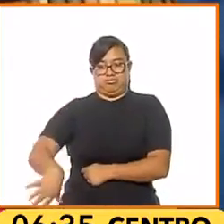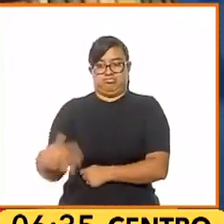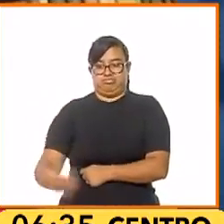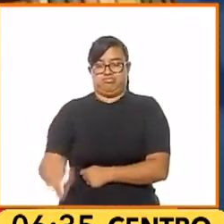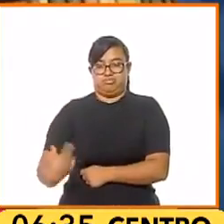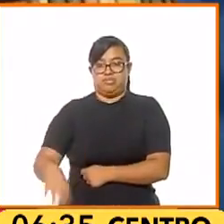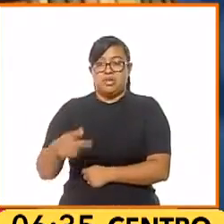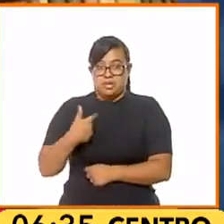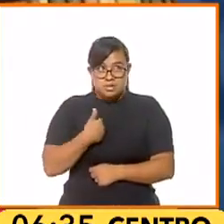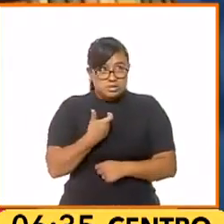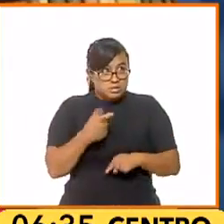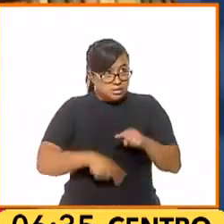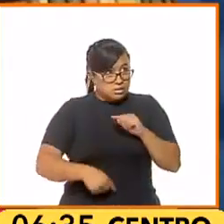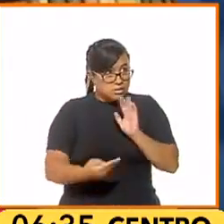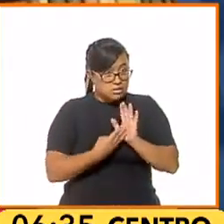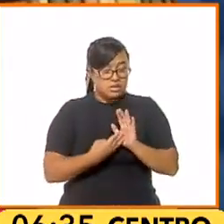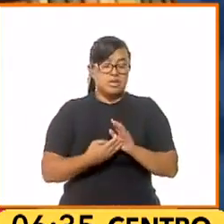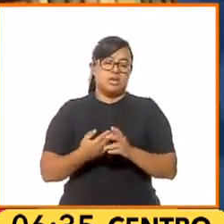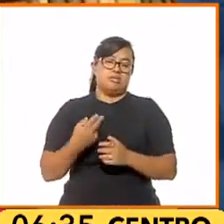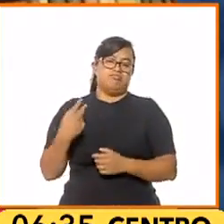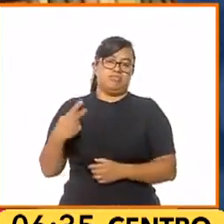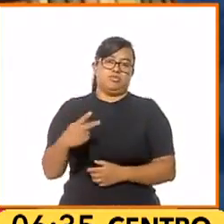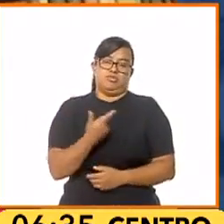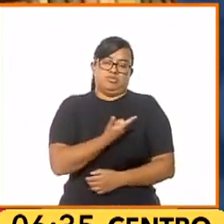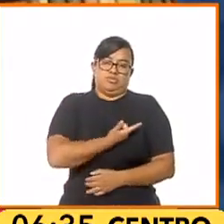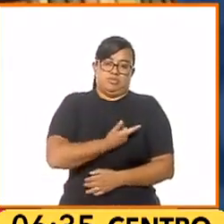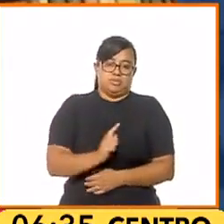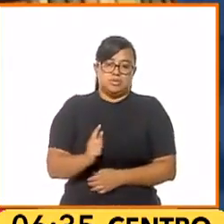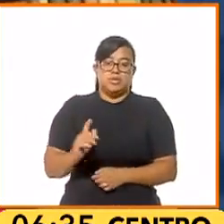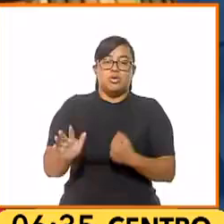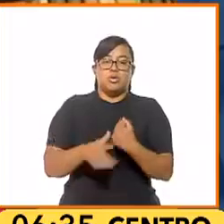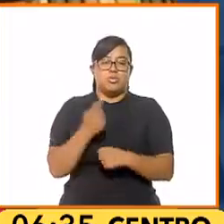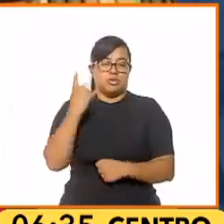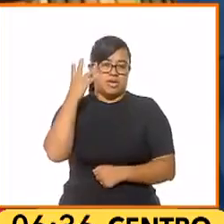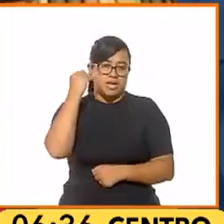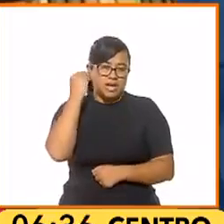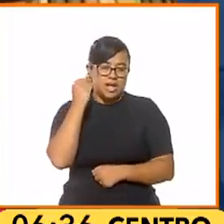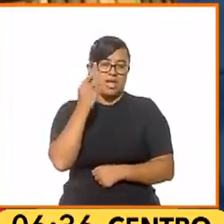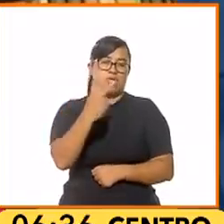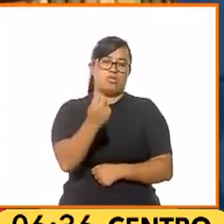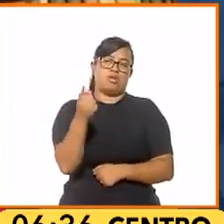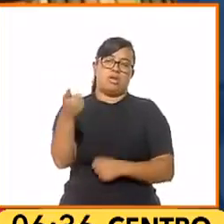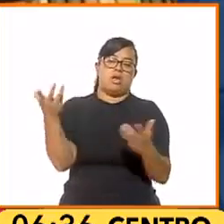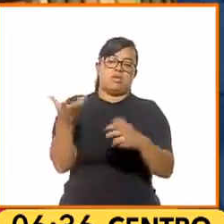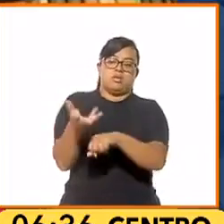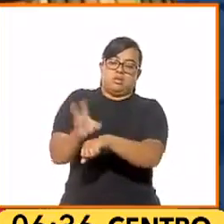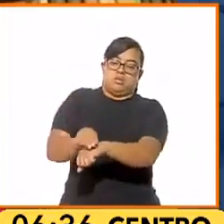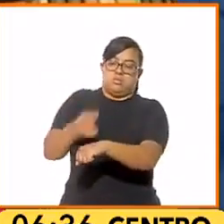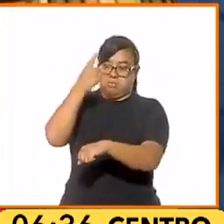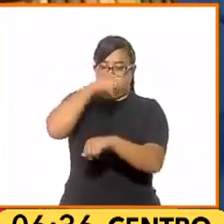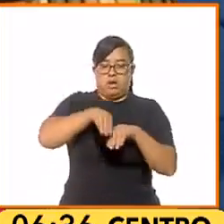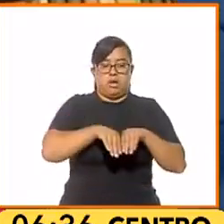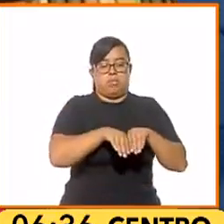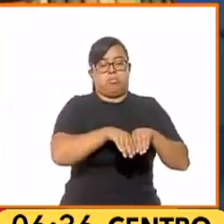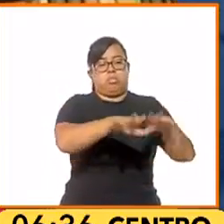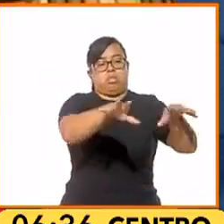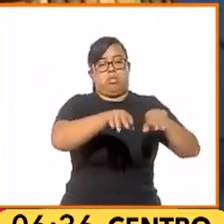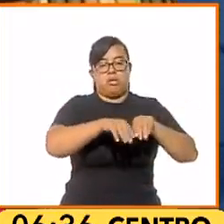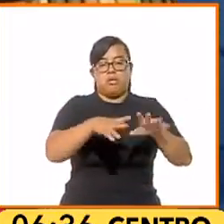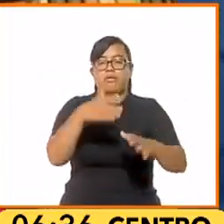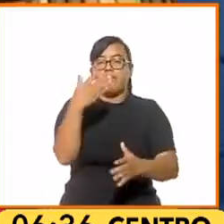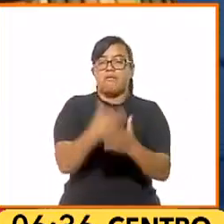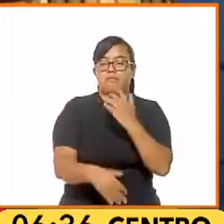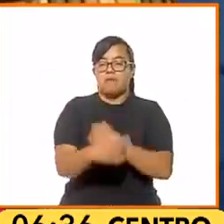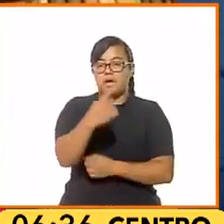inescrupuloso de lucro comercial de una concesión de radio o de televisión, descuidando o